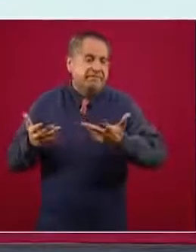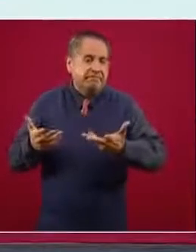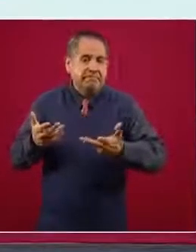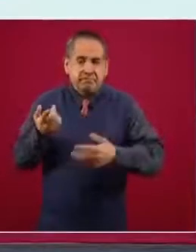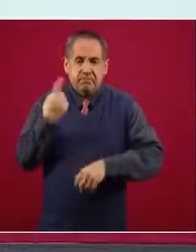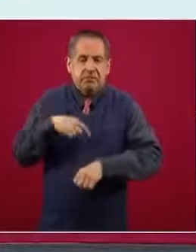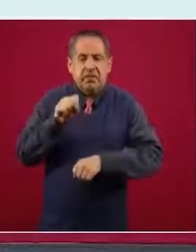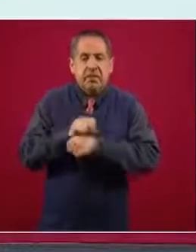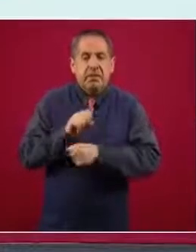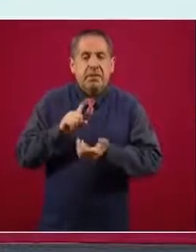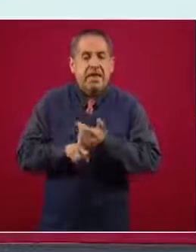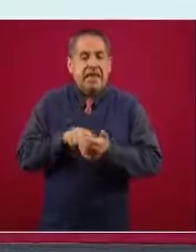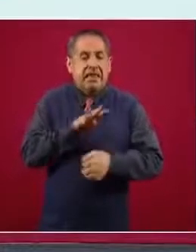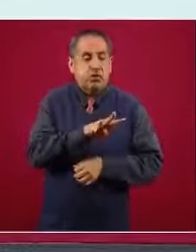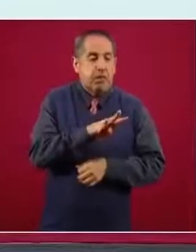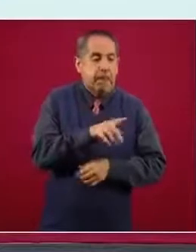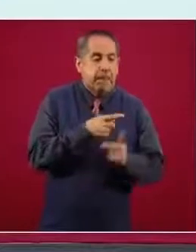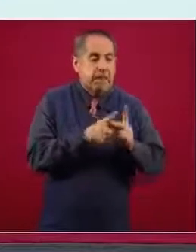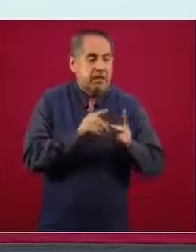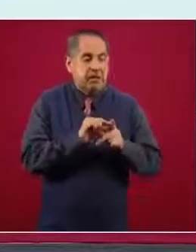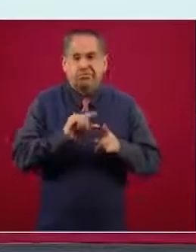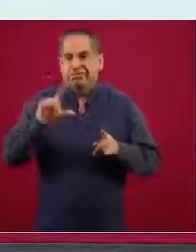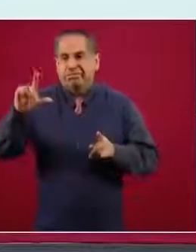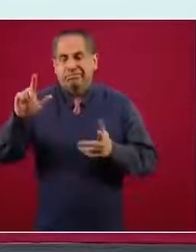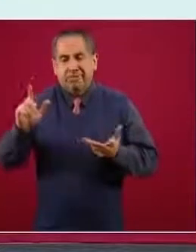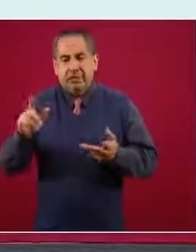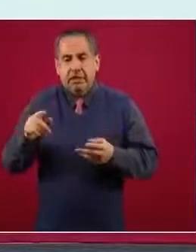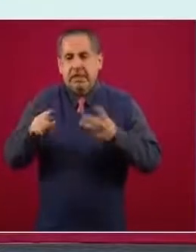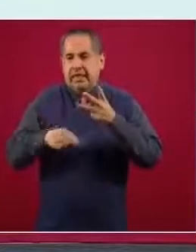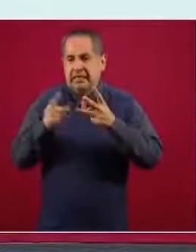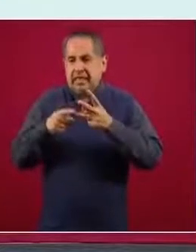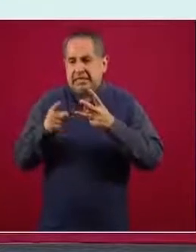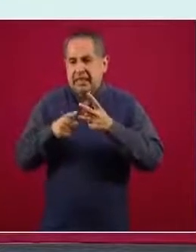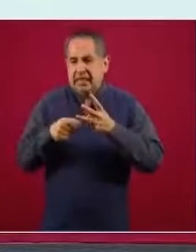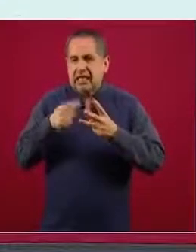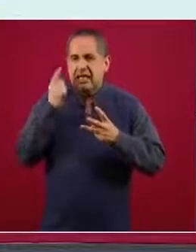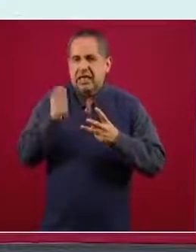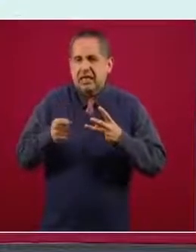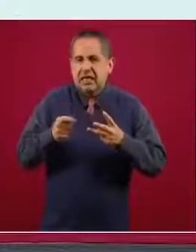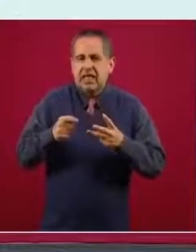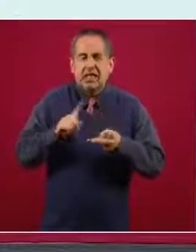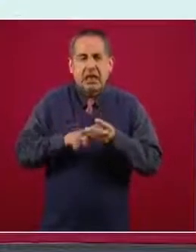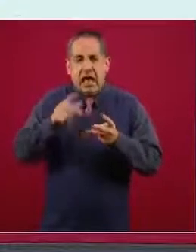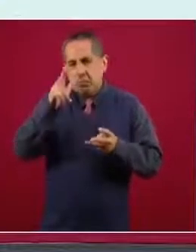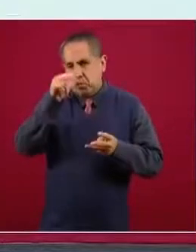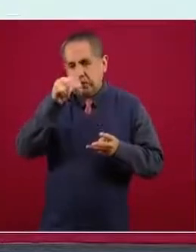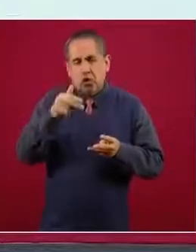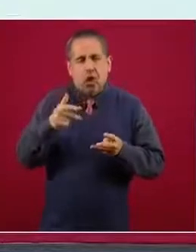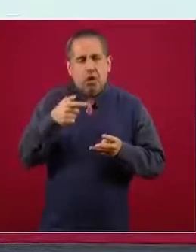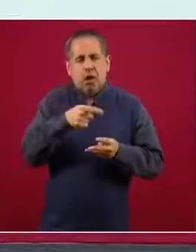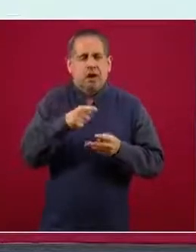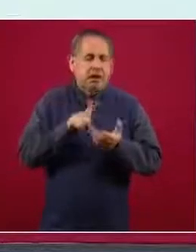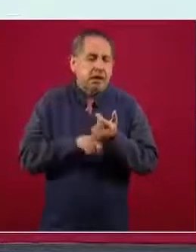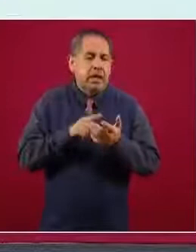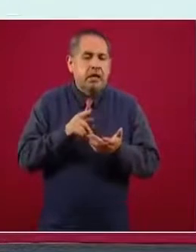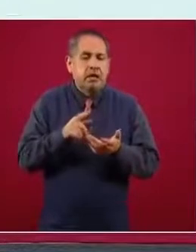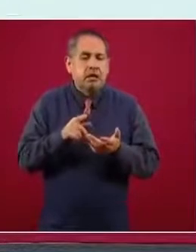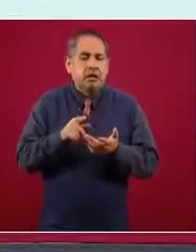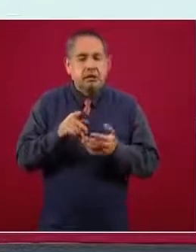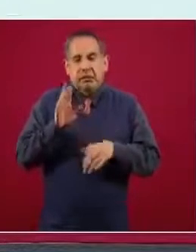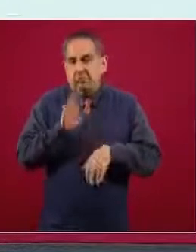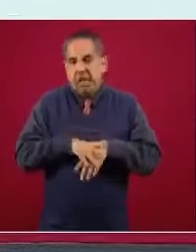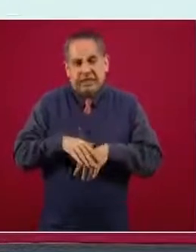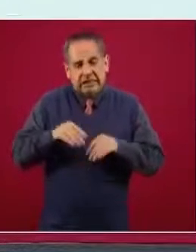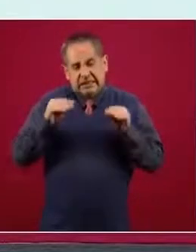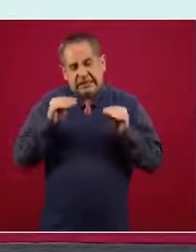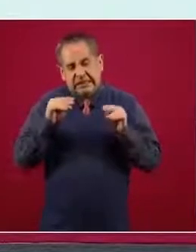la semana 19. Y en tercer lugar para la 25 está precisamente Hermosillo, que es el municipio que concentra la